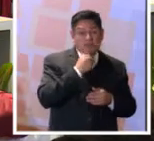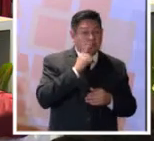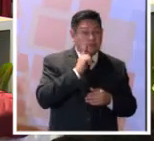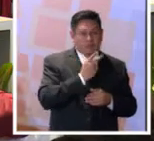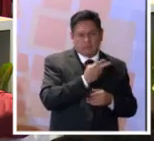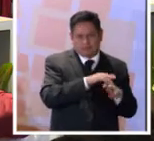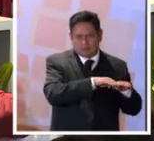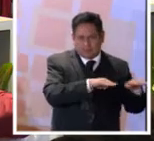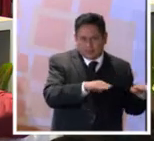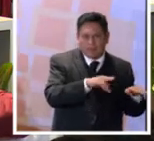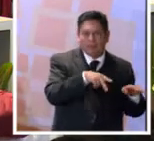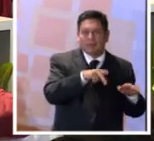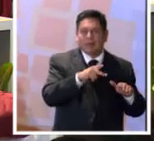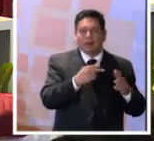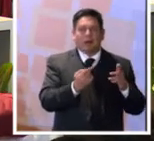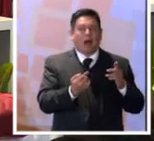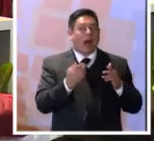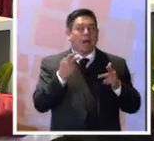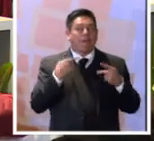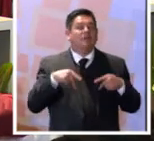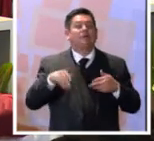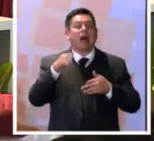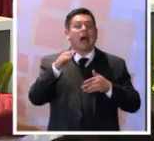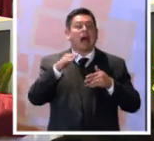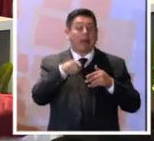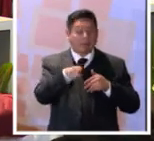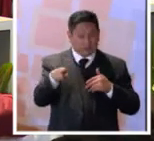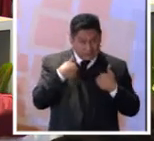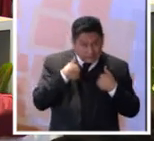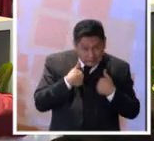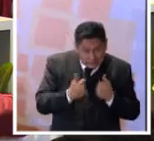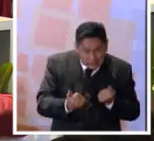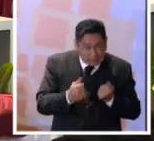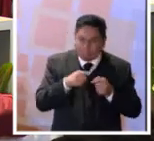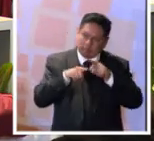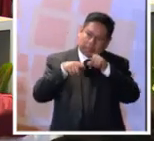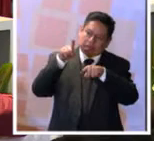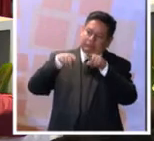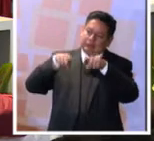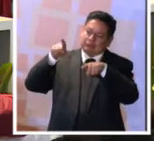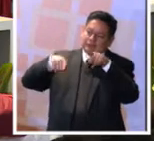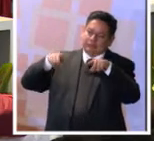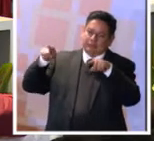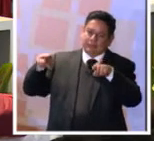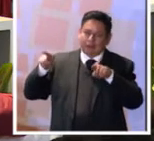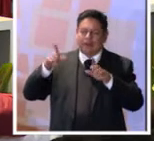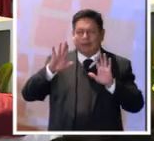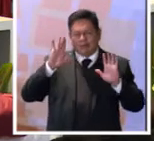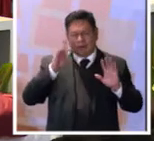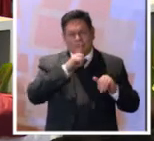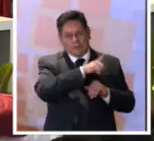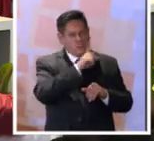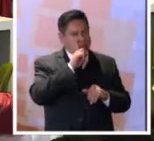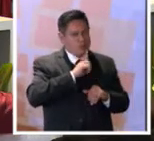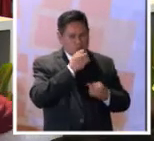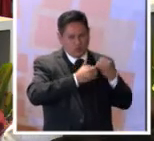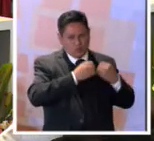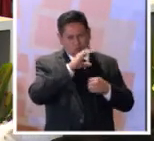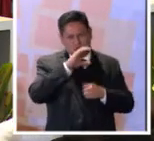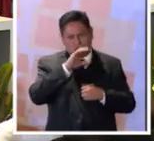aquí, Claudia, nos tienes mucho que platicar, porque la Sala Monterrey que tú